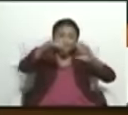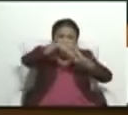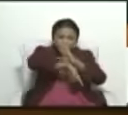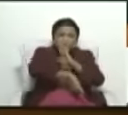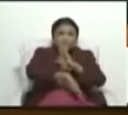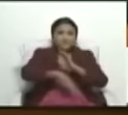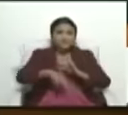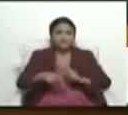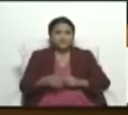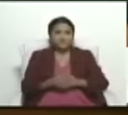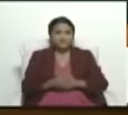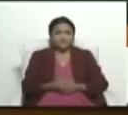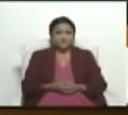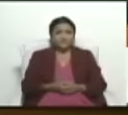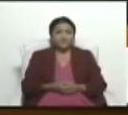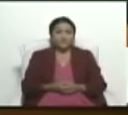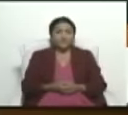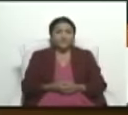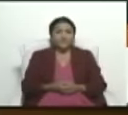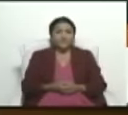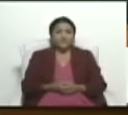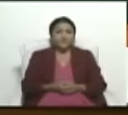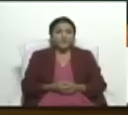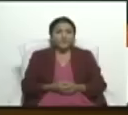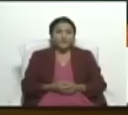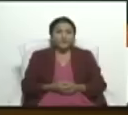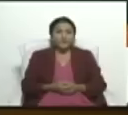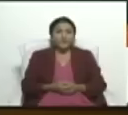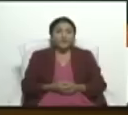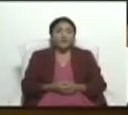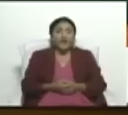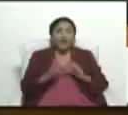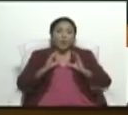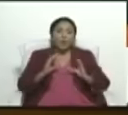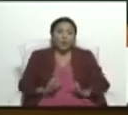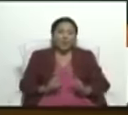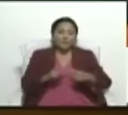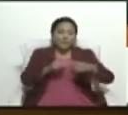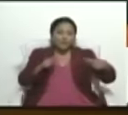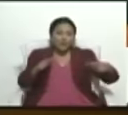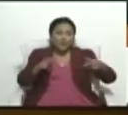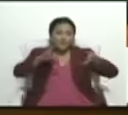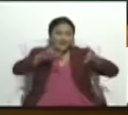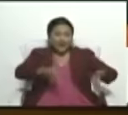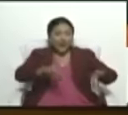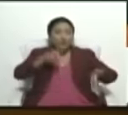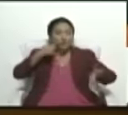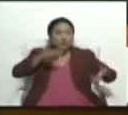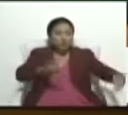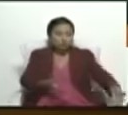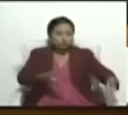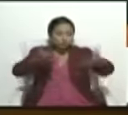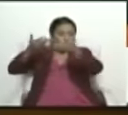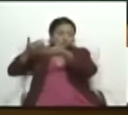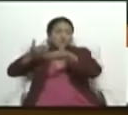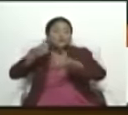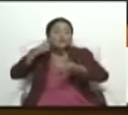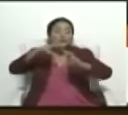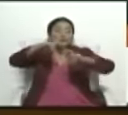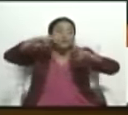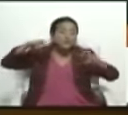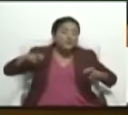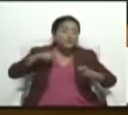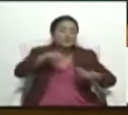que no quisieron hacer en el pasado y que nosotros le hicimos, así lo determinaron, vean esto. Guillermo Améstica le